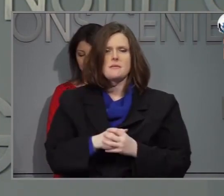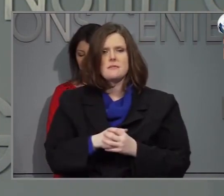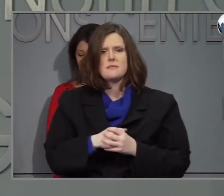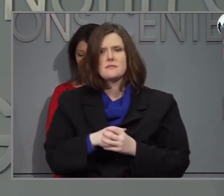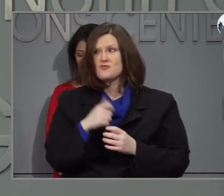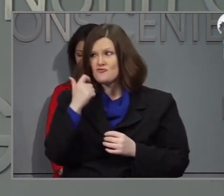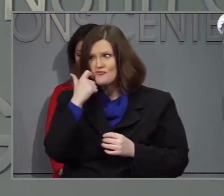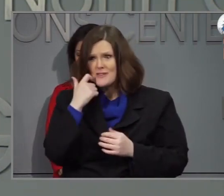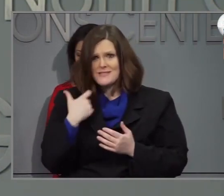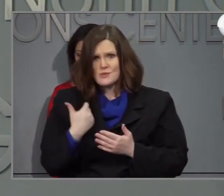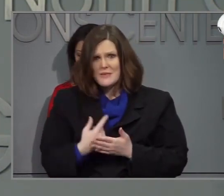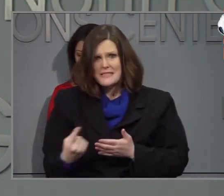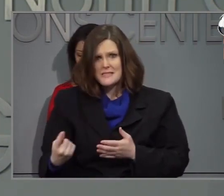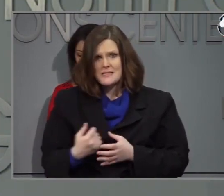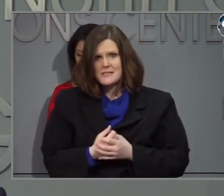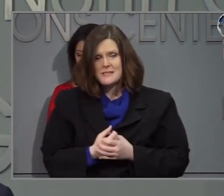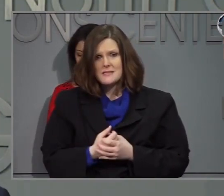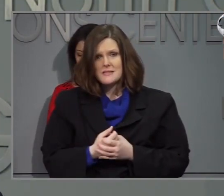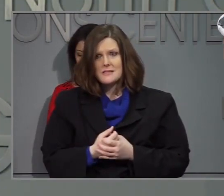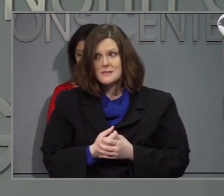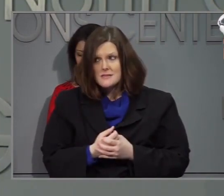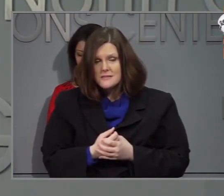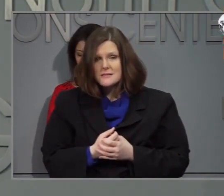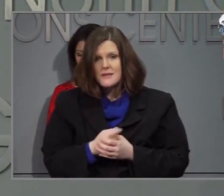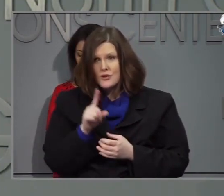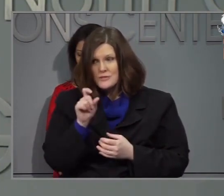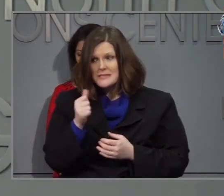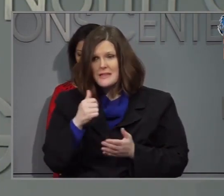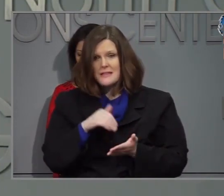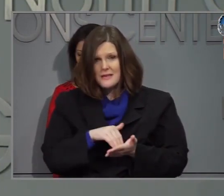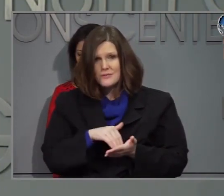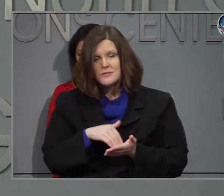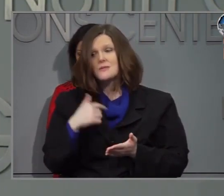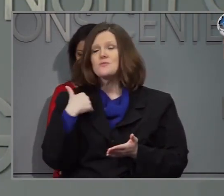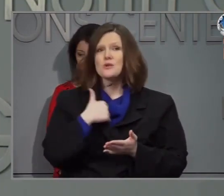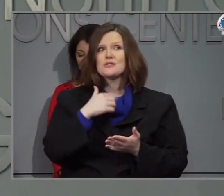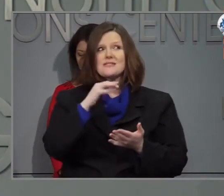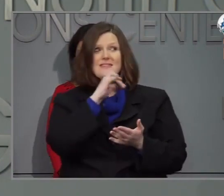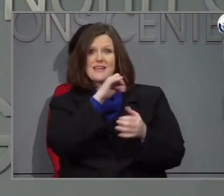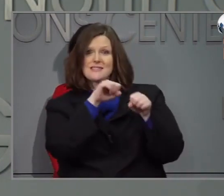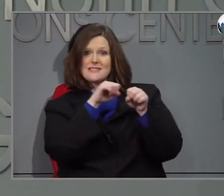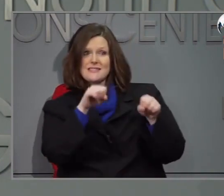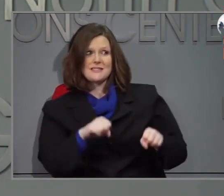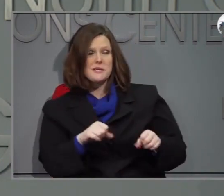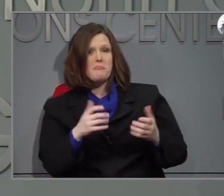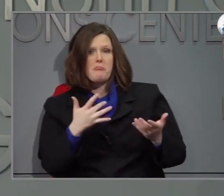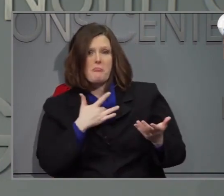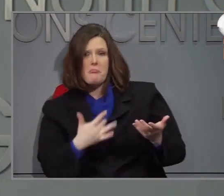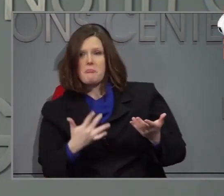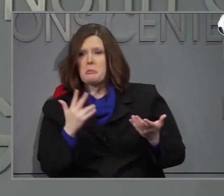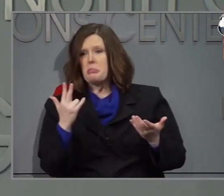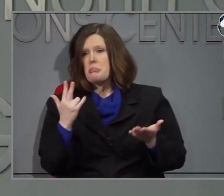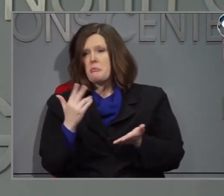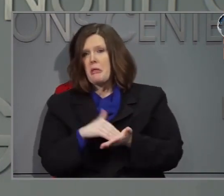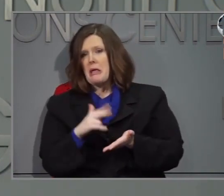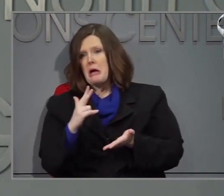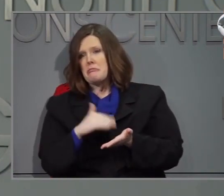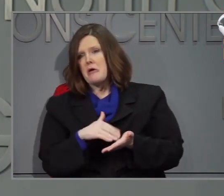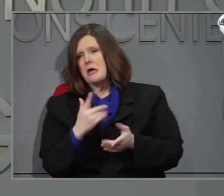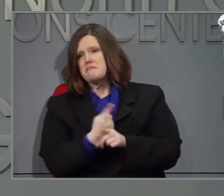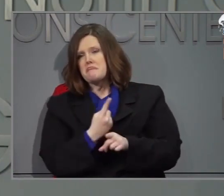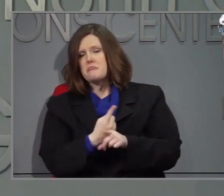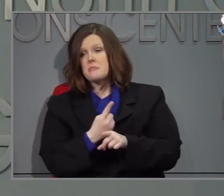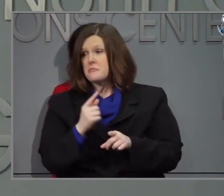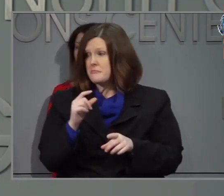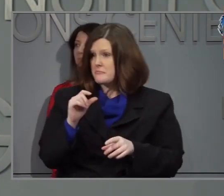reclamos de desempleo está una más fue la semana pasada estamos hablando así esto es normalmente hacen